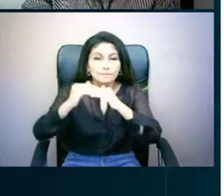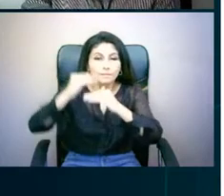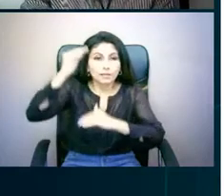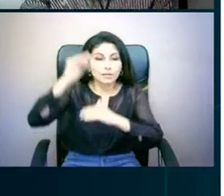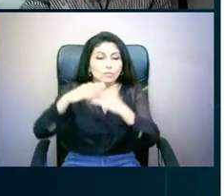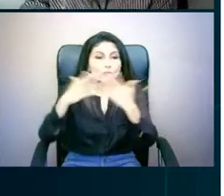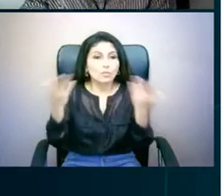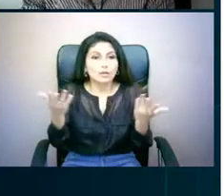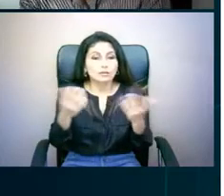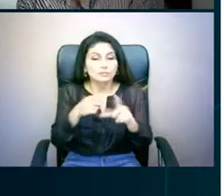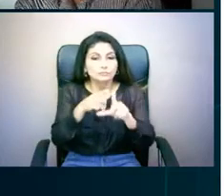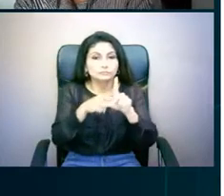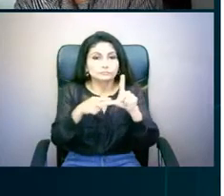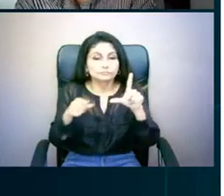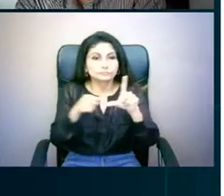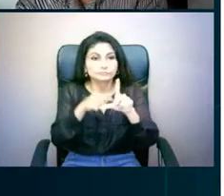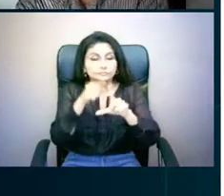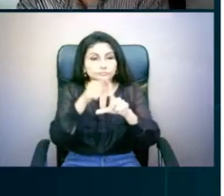fue la